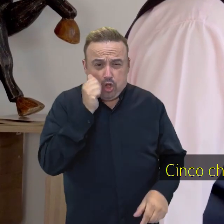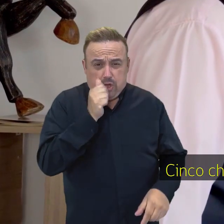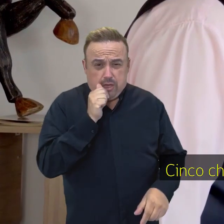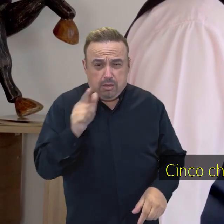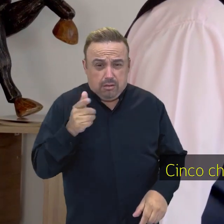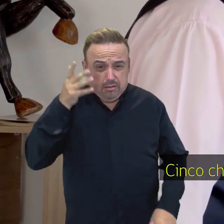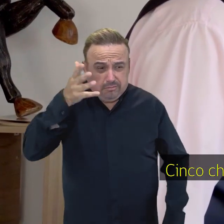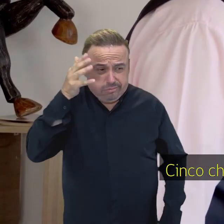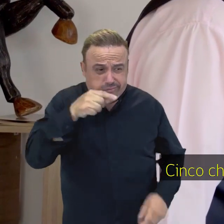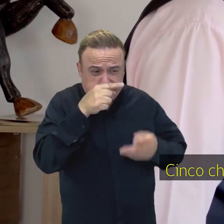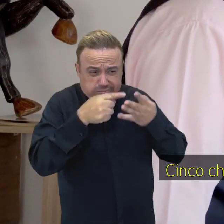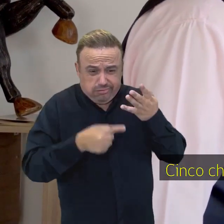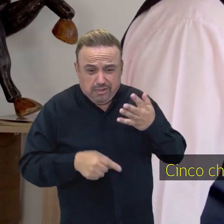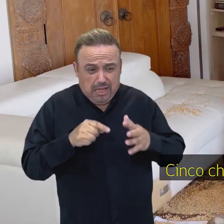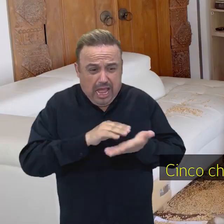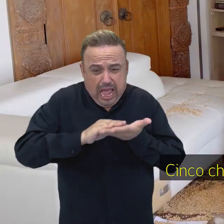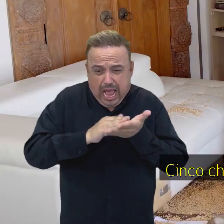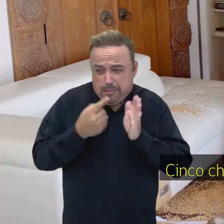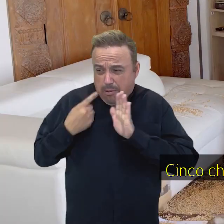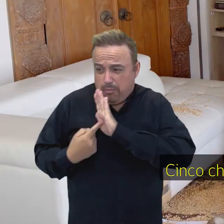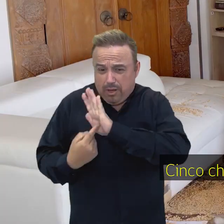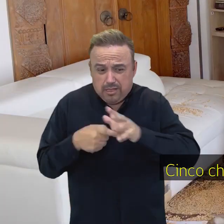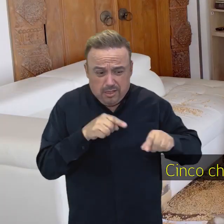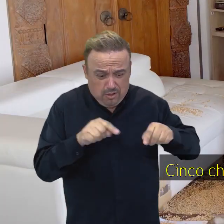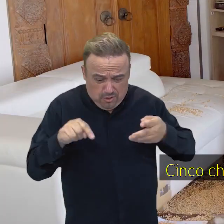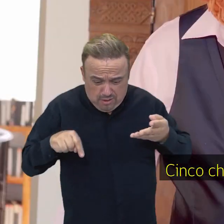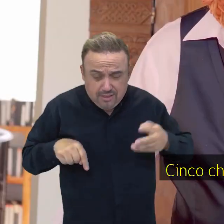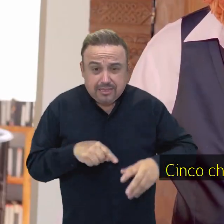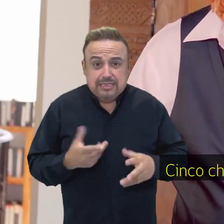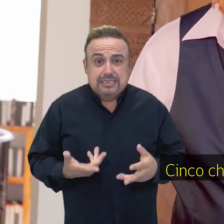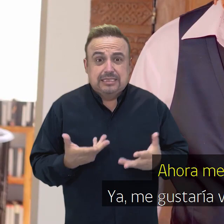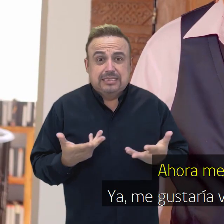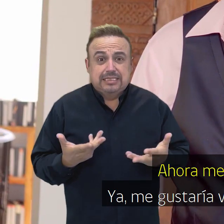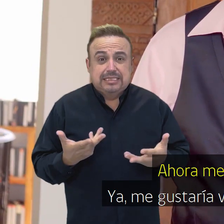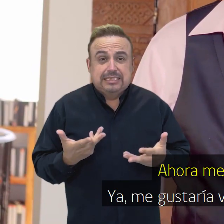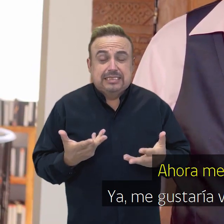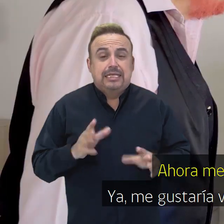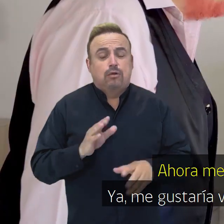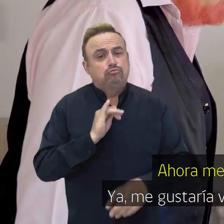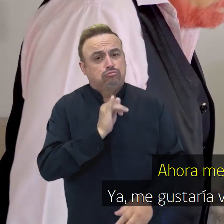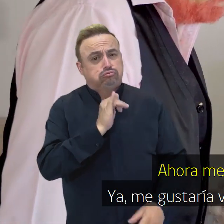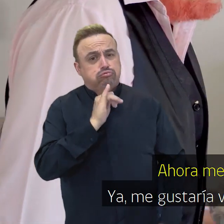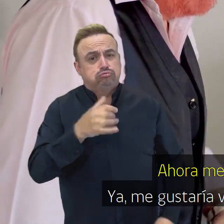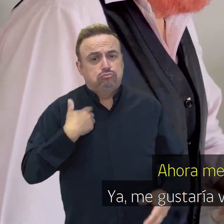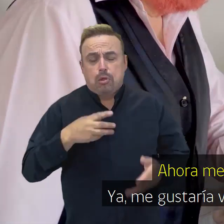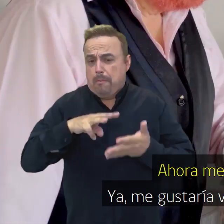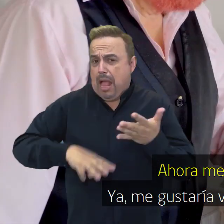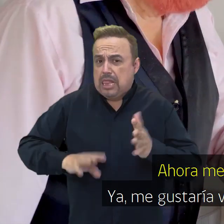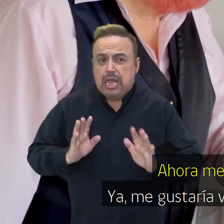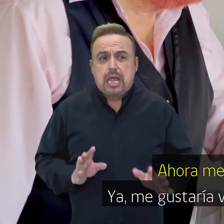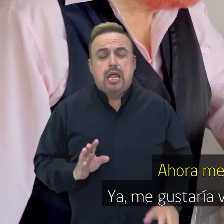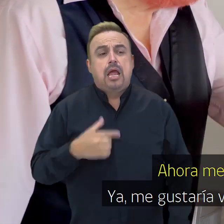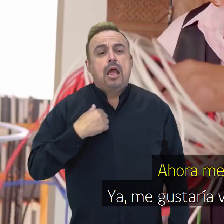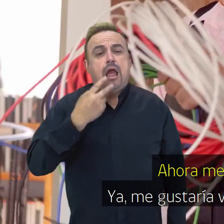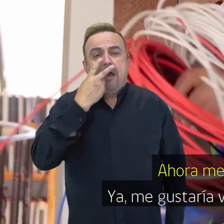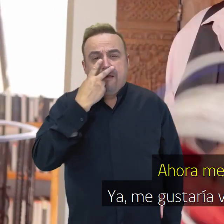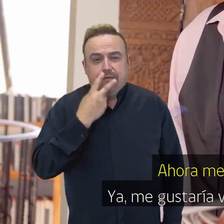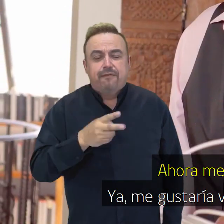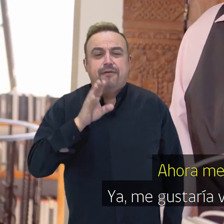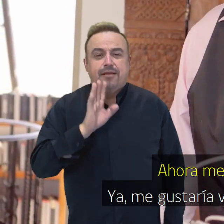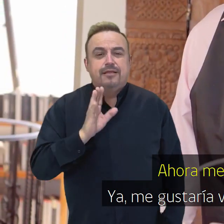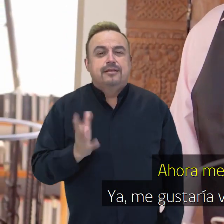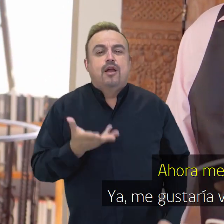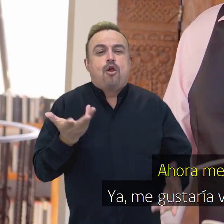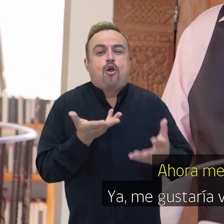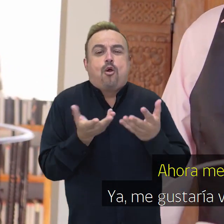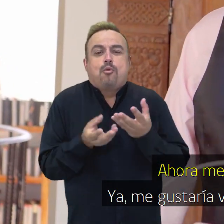diariamente. 5 charlas diarias. ¿Quién se va a ir ahí en uno? Ahora se va a uno. Ahora me voy a uno, que tengo que ir algo más que ir. Ya me gustaría verlo, Guruguru,